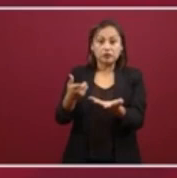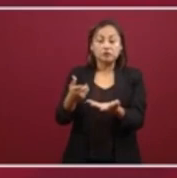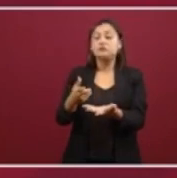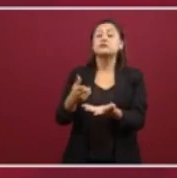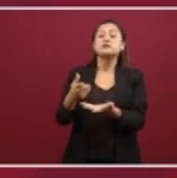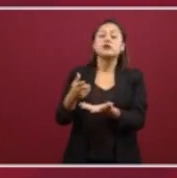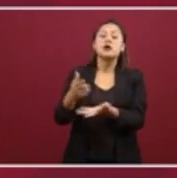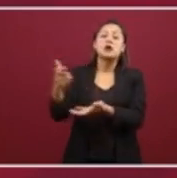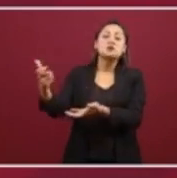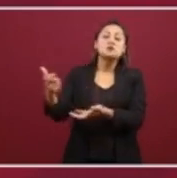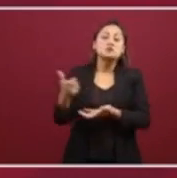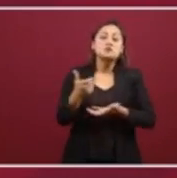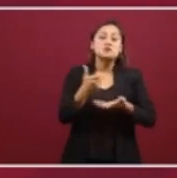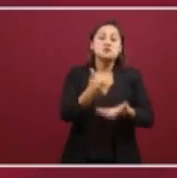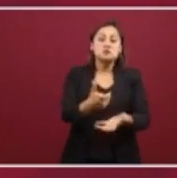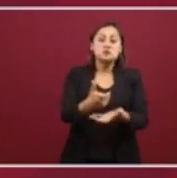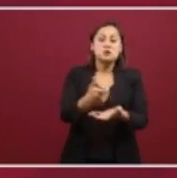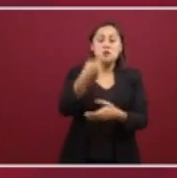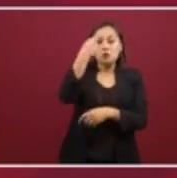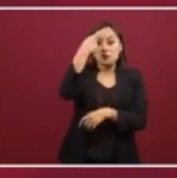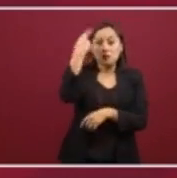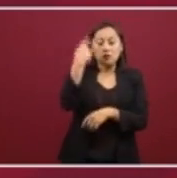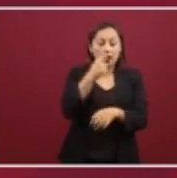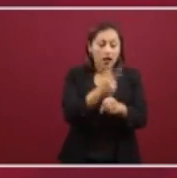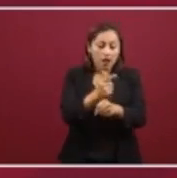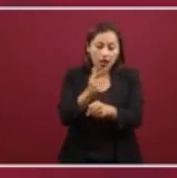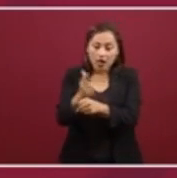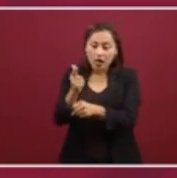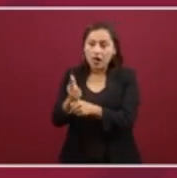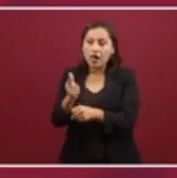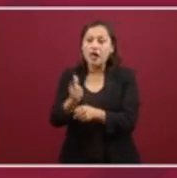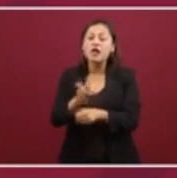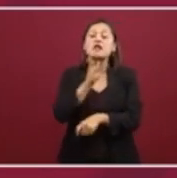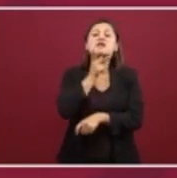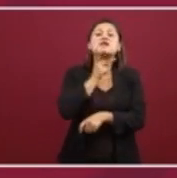en exploración, en perforación de pozos en Pemex,